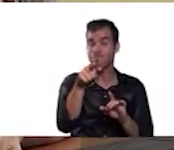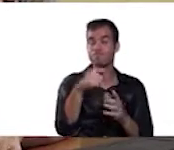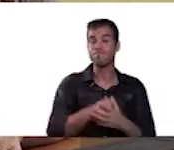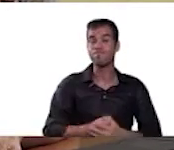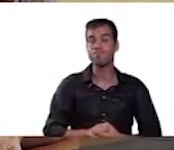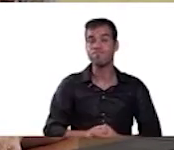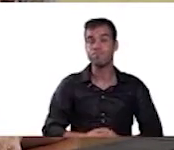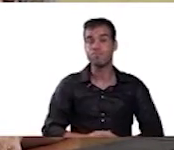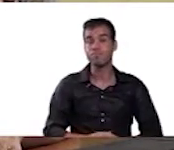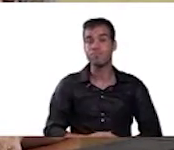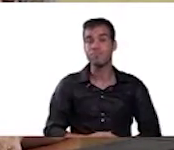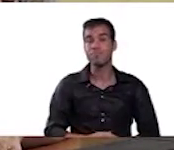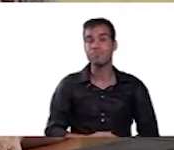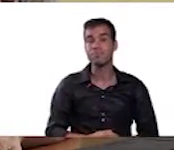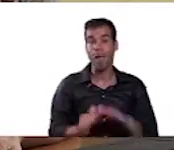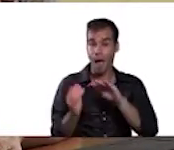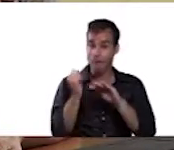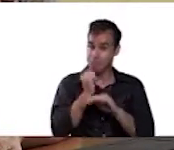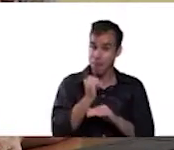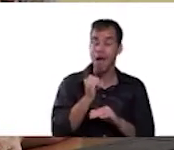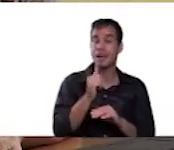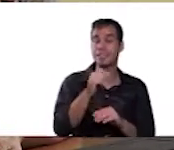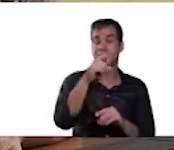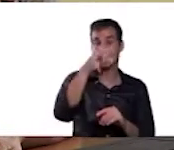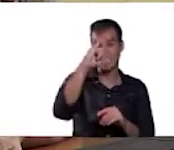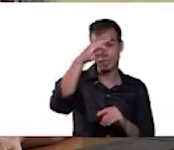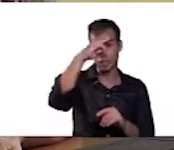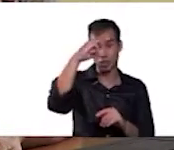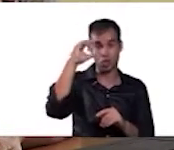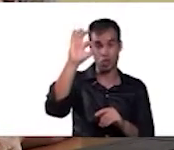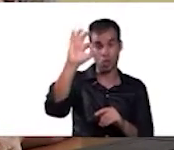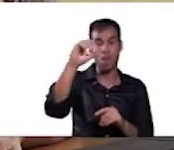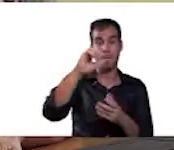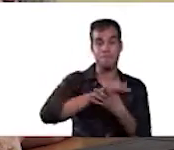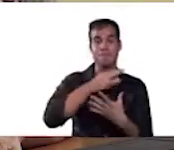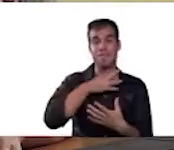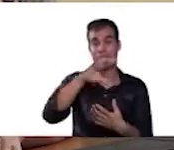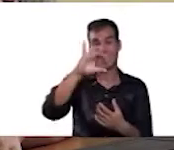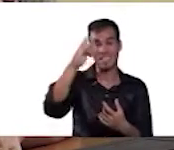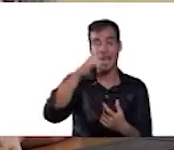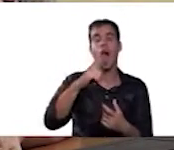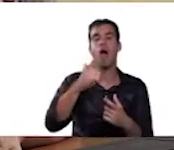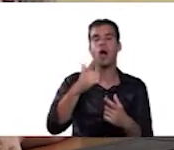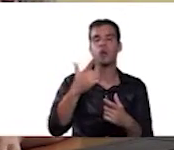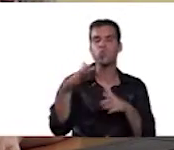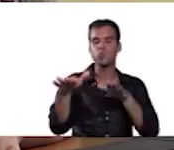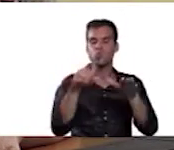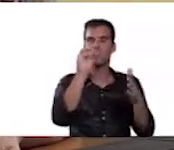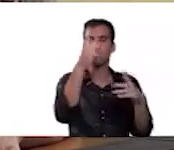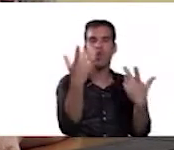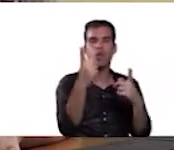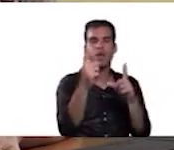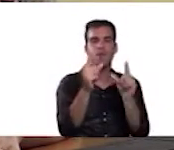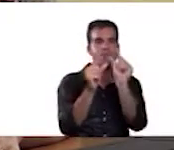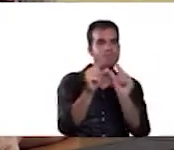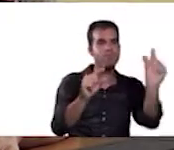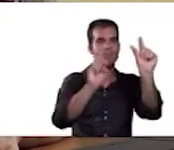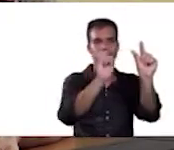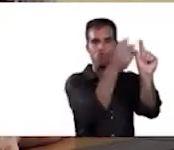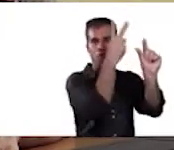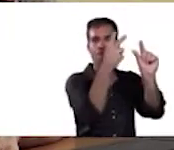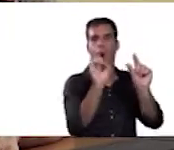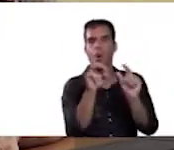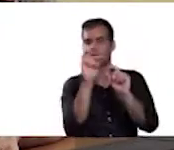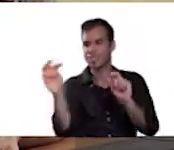presentan isomerías de posición. ¿Cuándo ocurre esto? Cuando varía la posición del doble o del